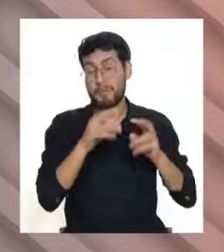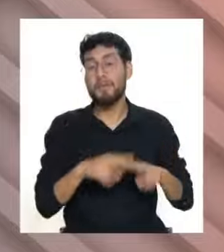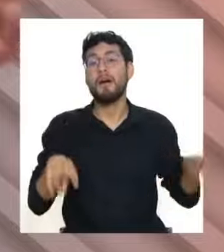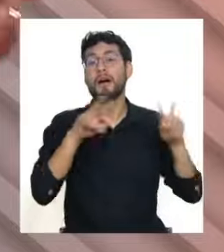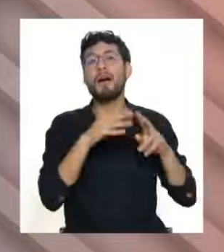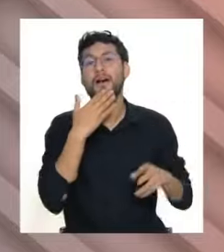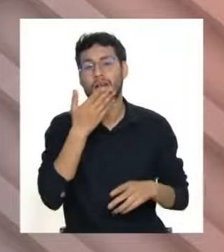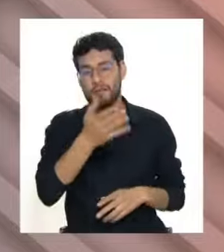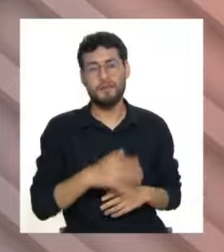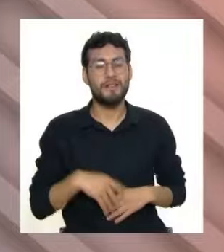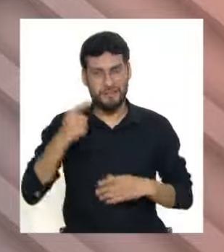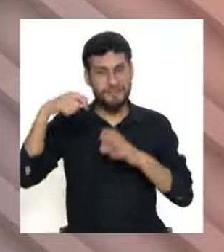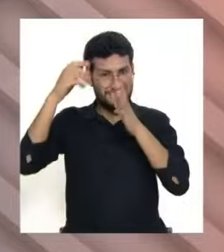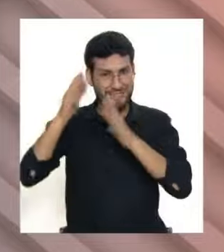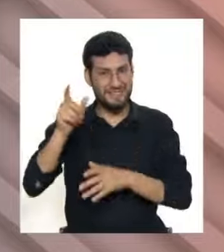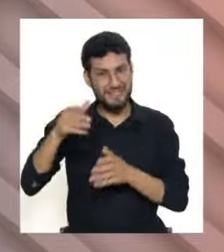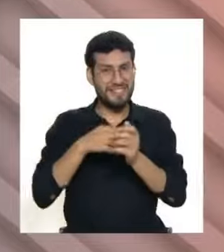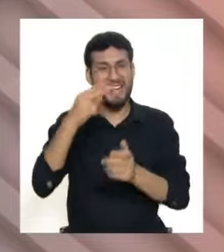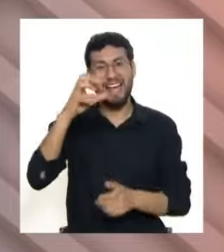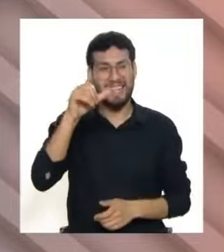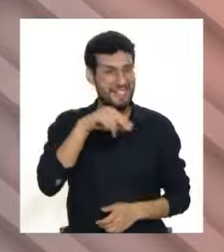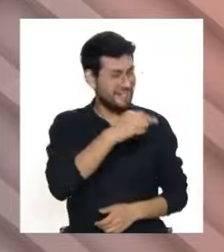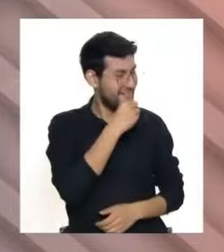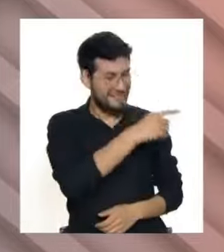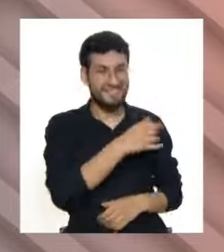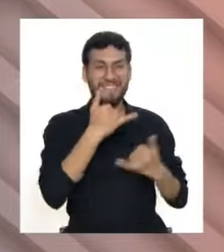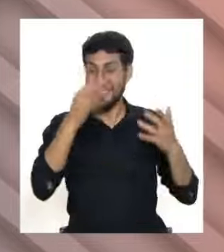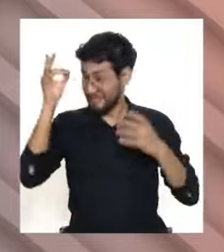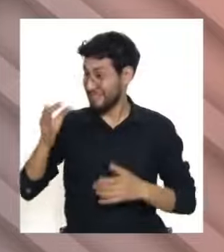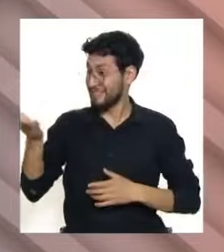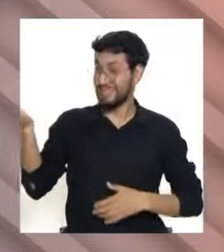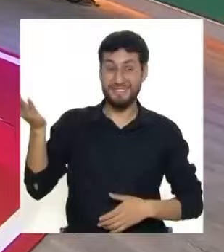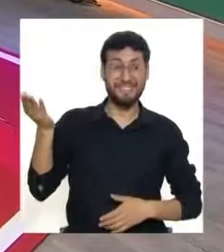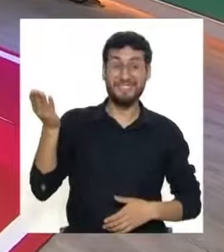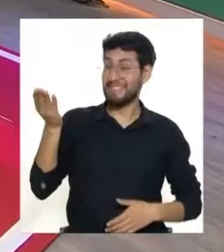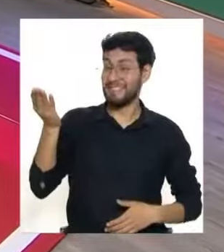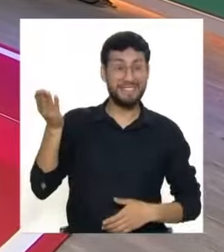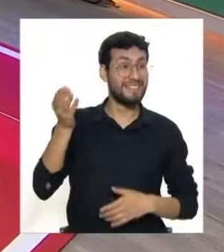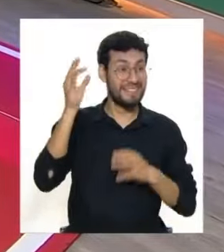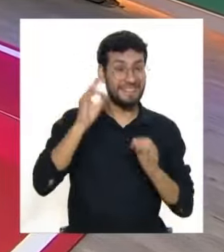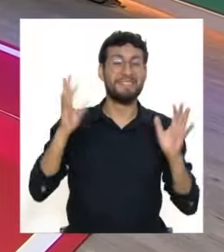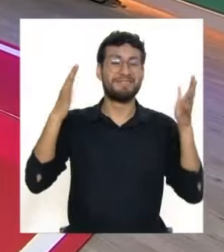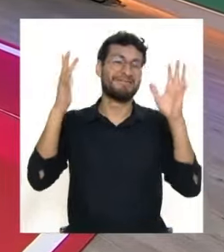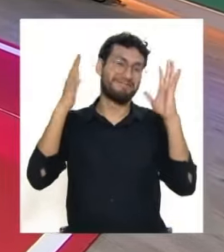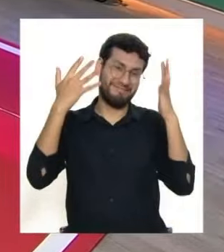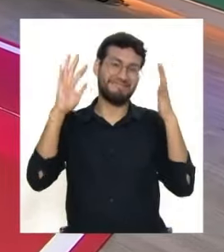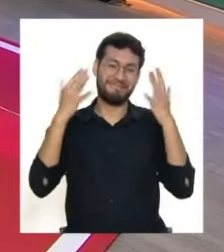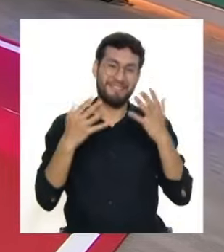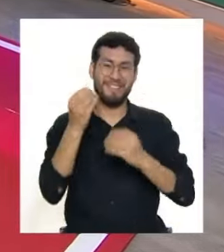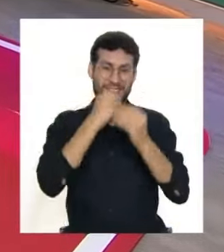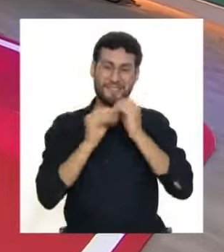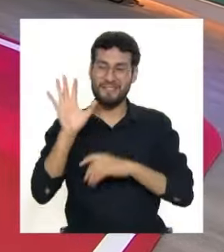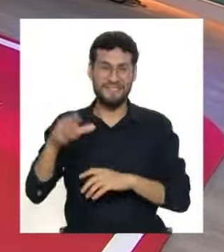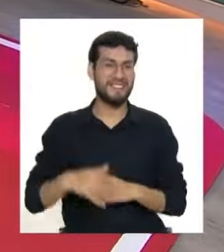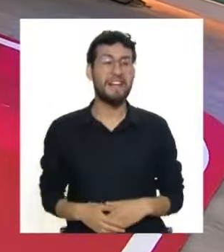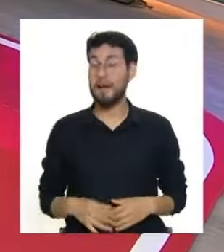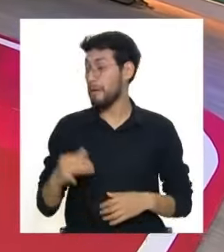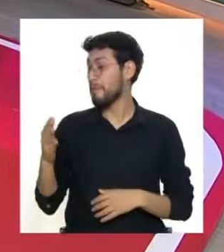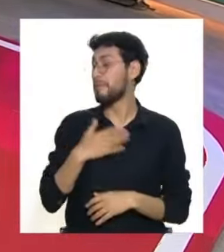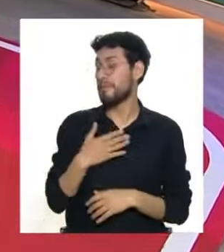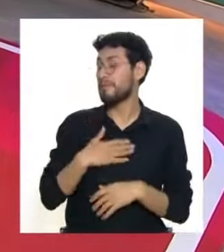además, es nuestra productora. ¿Helen va a comer? ¡Eso! ¿Sí o no? ¡Eso! Originarios, platos originarios suyos.